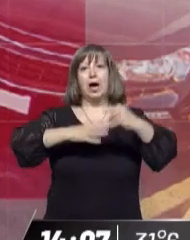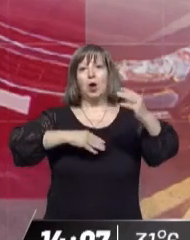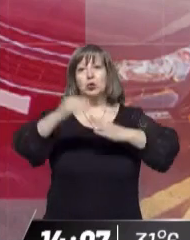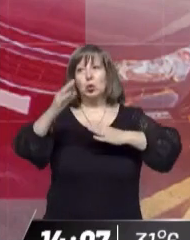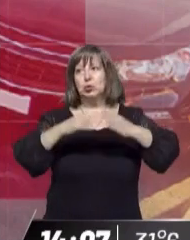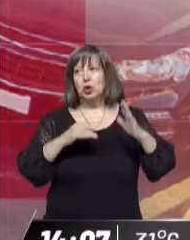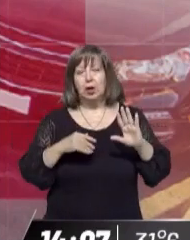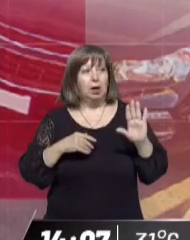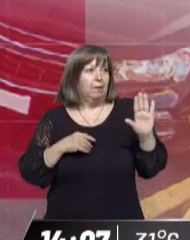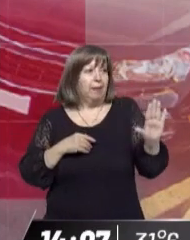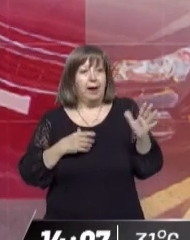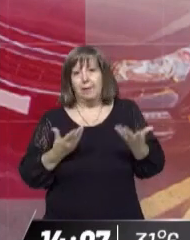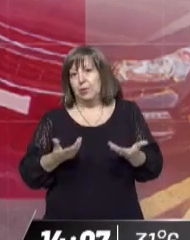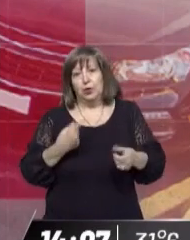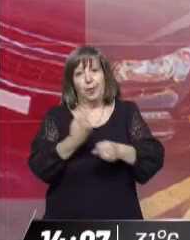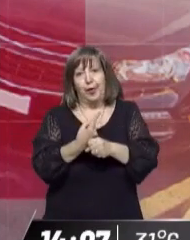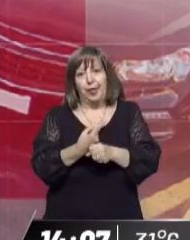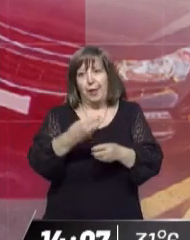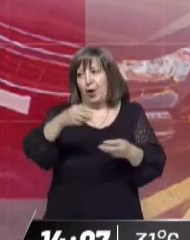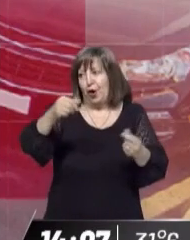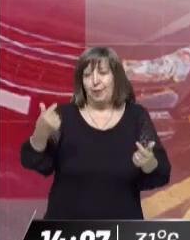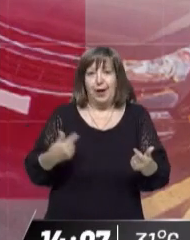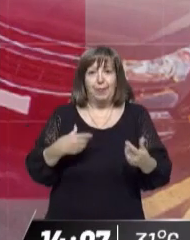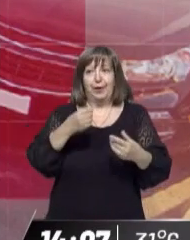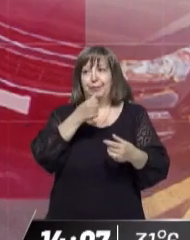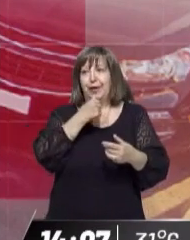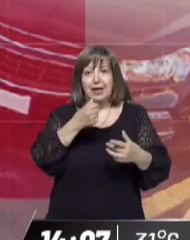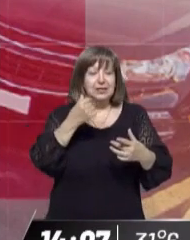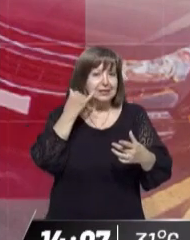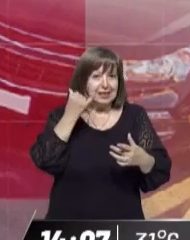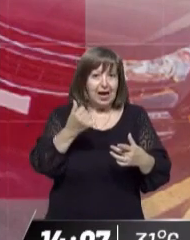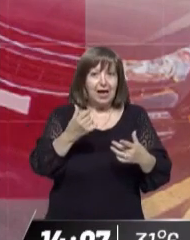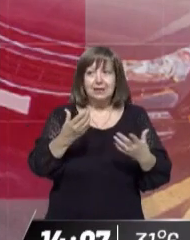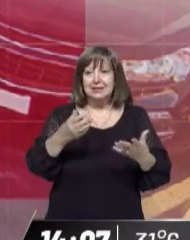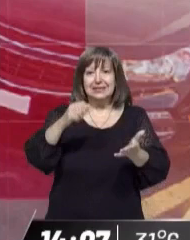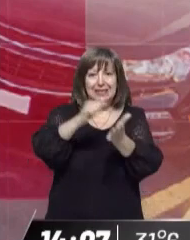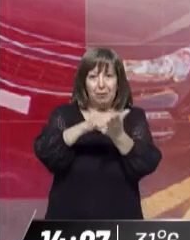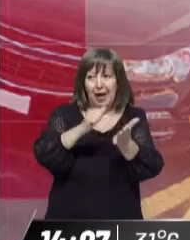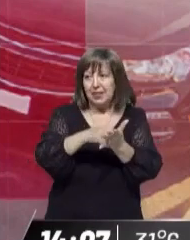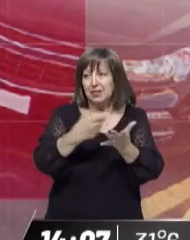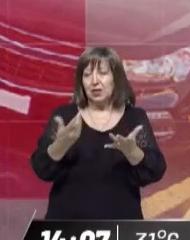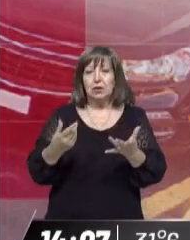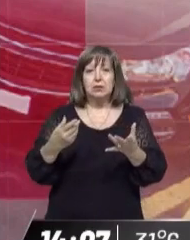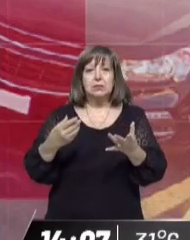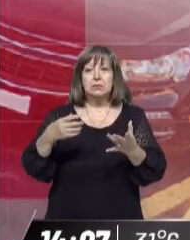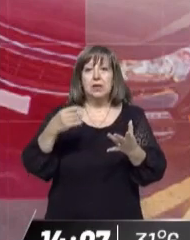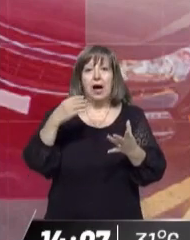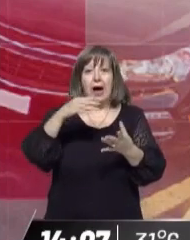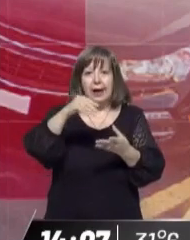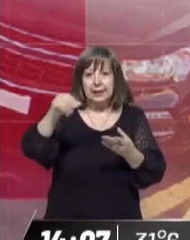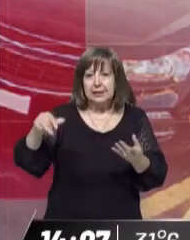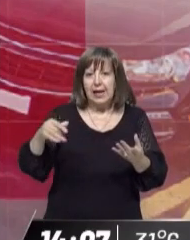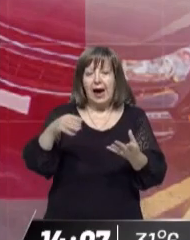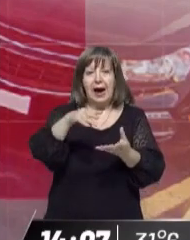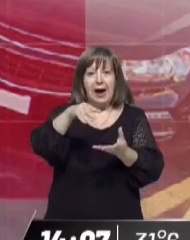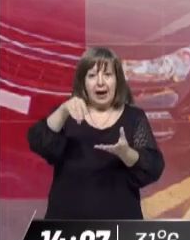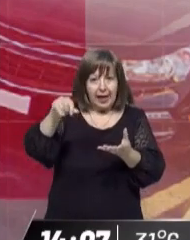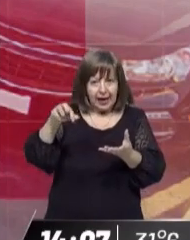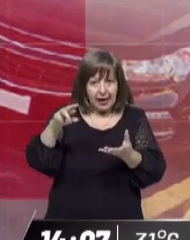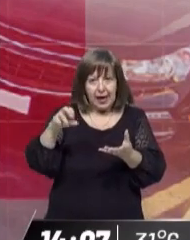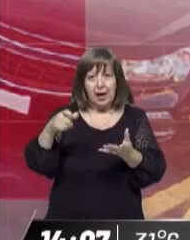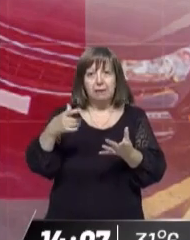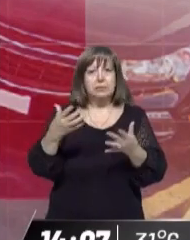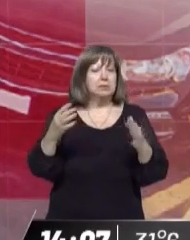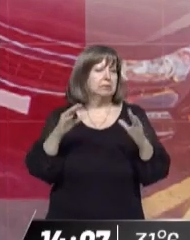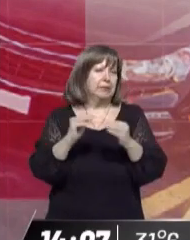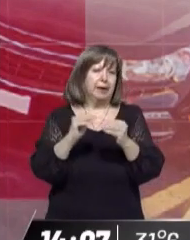Carlos, con todo lo que implica, porque vos ves lo de la construcción, ves lo de la industria y la caída en el despacho de cemento y vos decís, che, ¿qué pasa con los puestos de trabajo? Los puestos de trabajo, porque bueno. Porque ahí, si